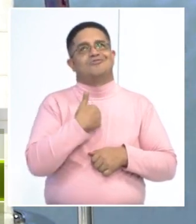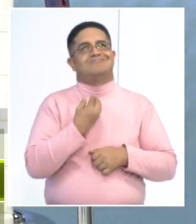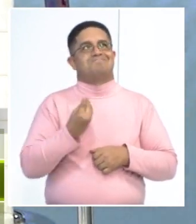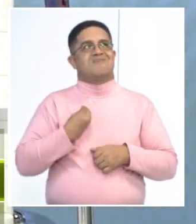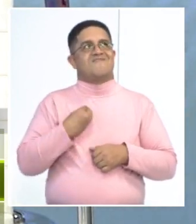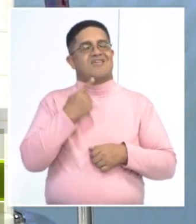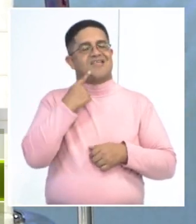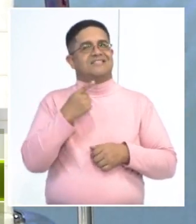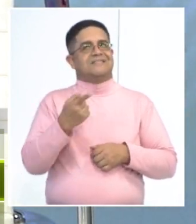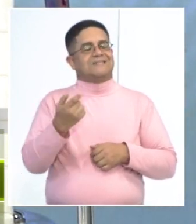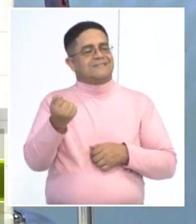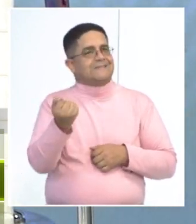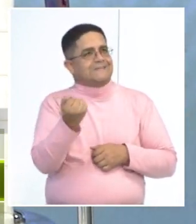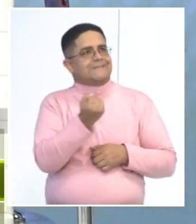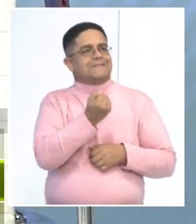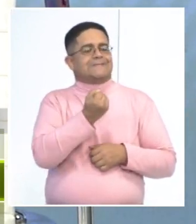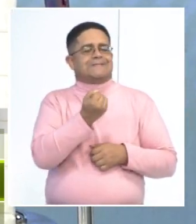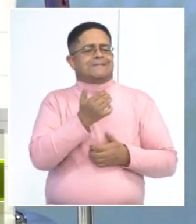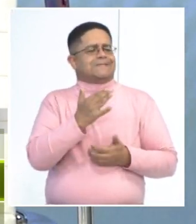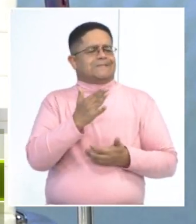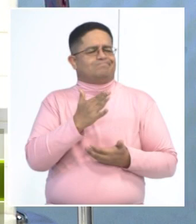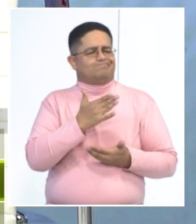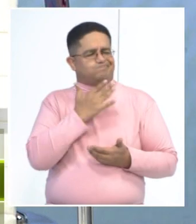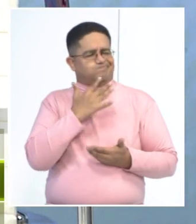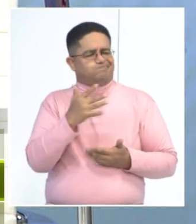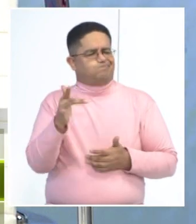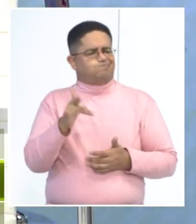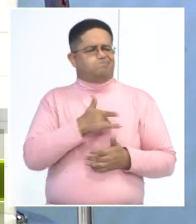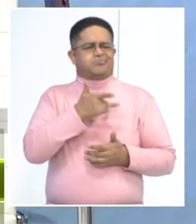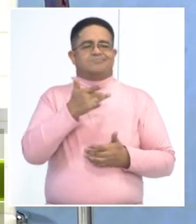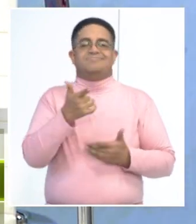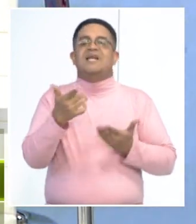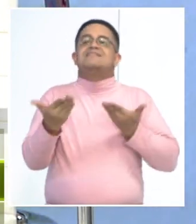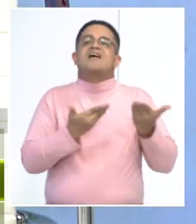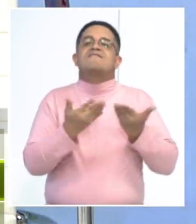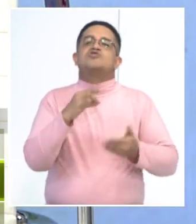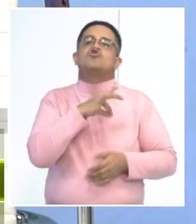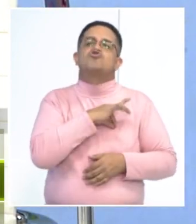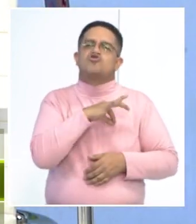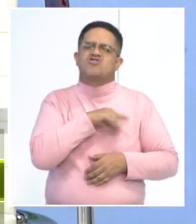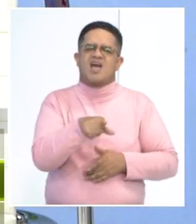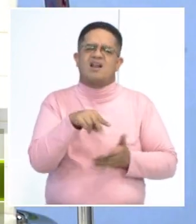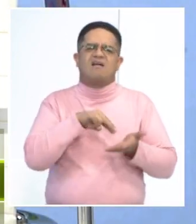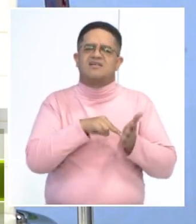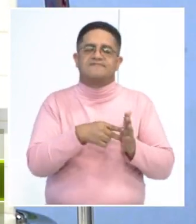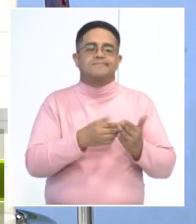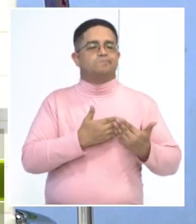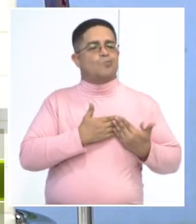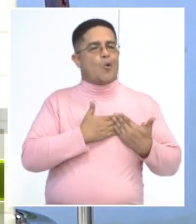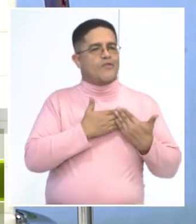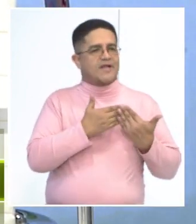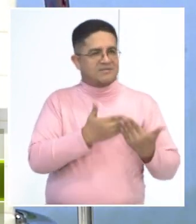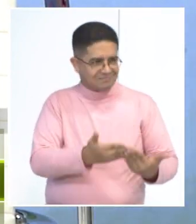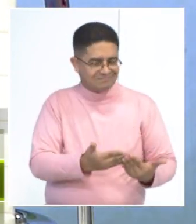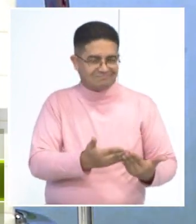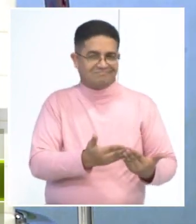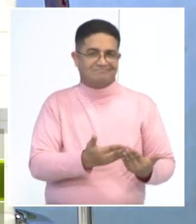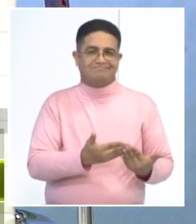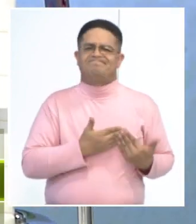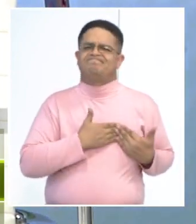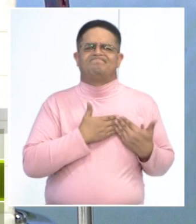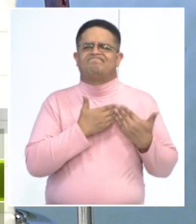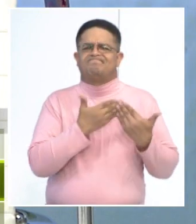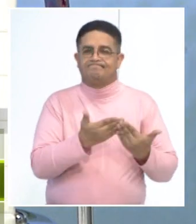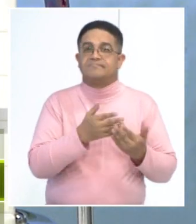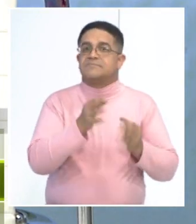es el servicio social. El servicio social está relacionado con voluntariados, practicar la generosidad.